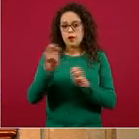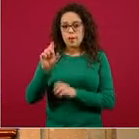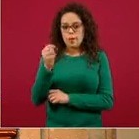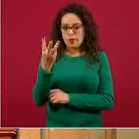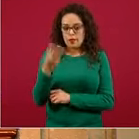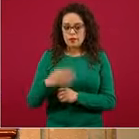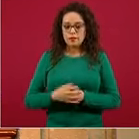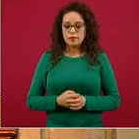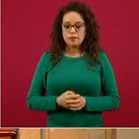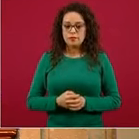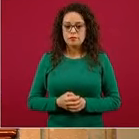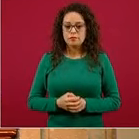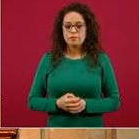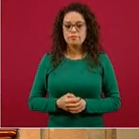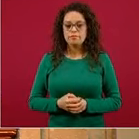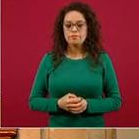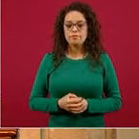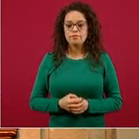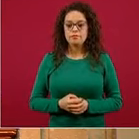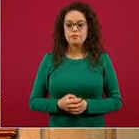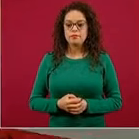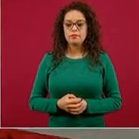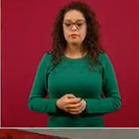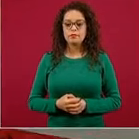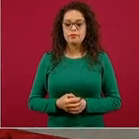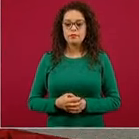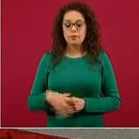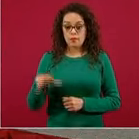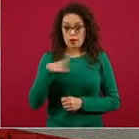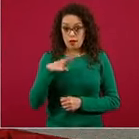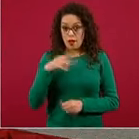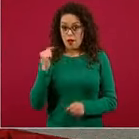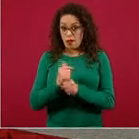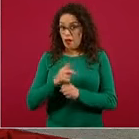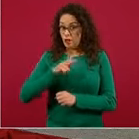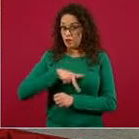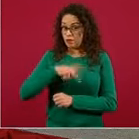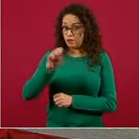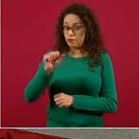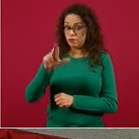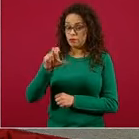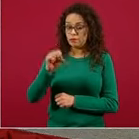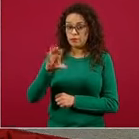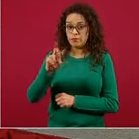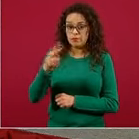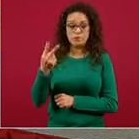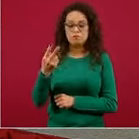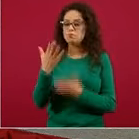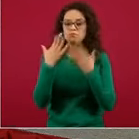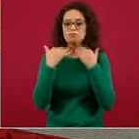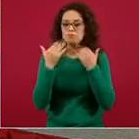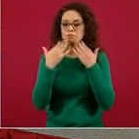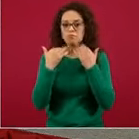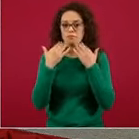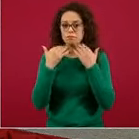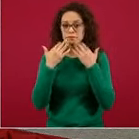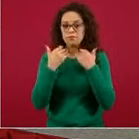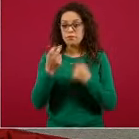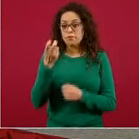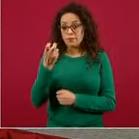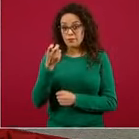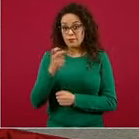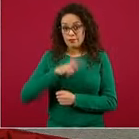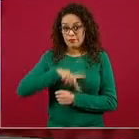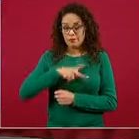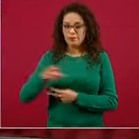1.438.423, es decir, no se identificó el virus SARS-CoV-2, que es el que produce la enfermedad de COVID-19 en ellas, pero